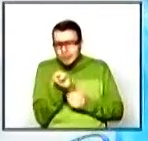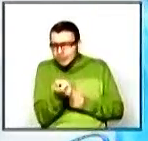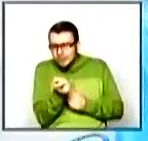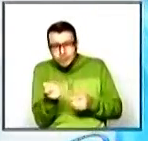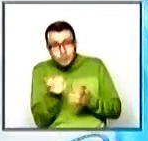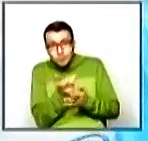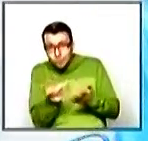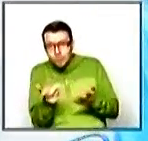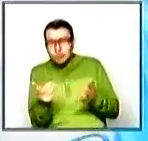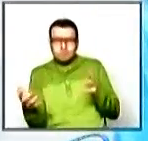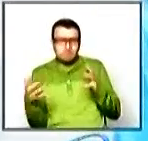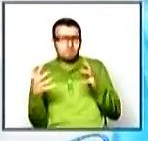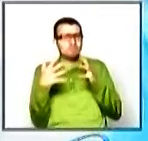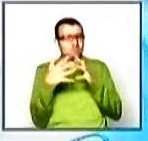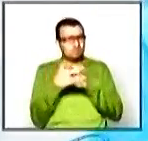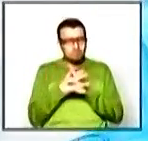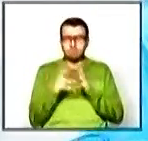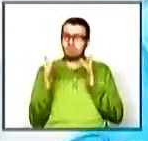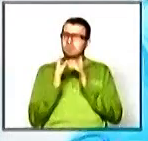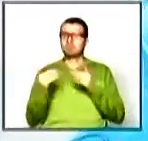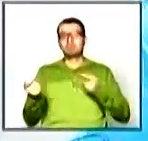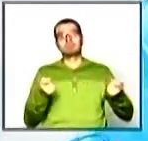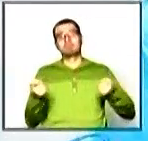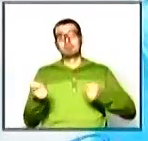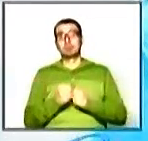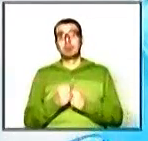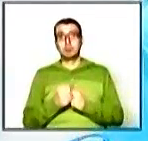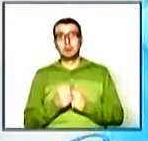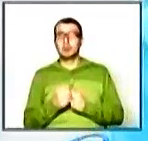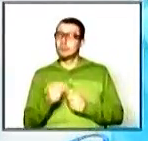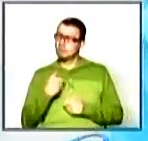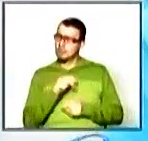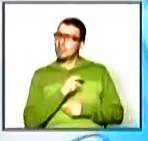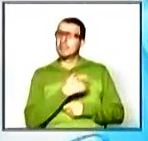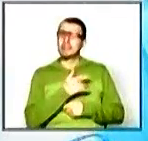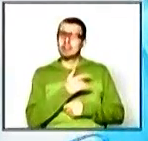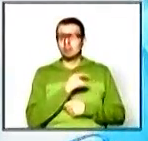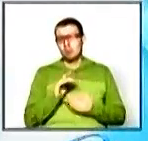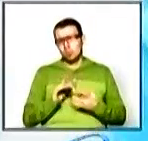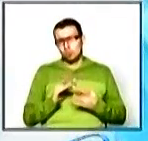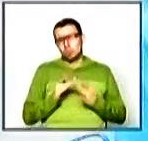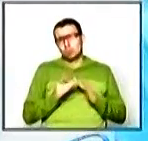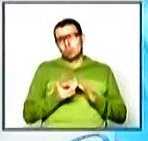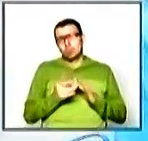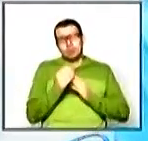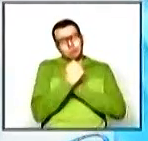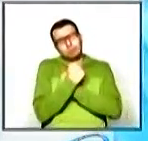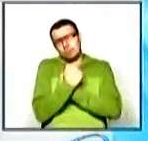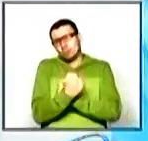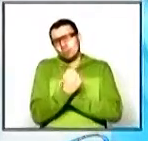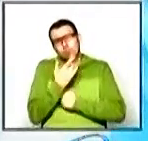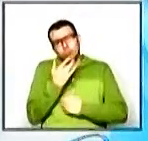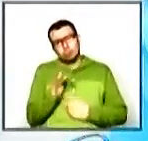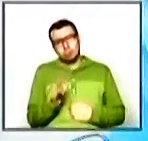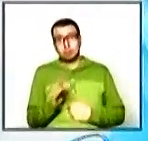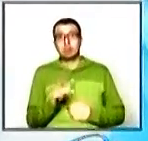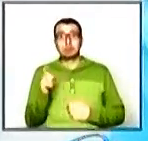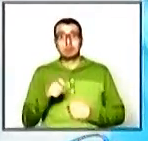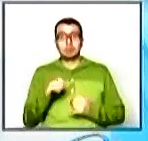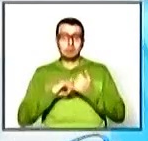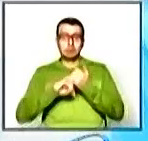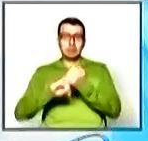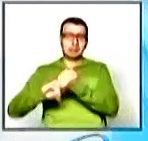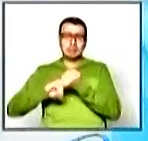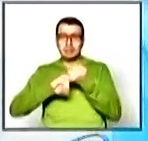que podamos imaginar. Entonces empezamos a desarrollar un sentido de compasión, un sentido de interdependencia. Como